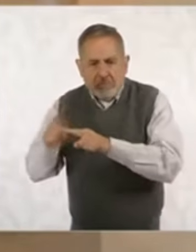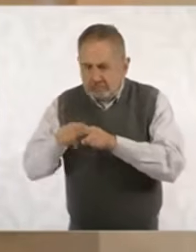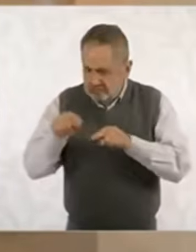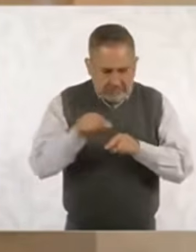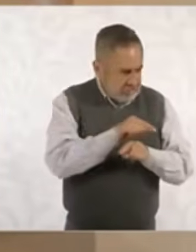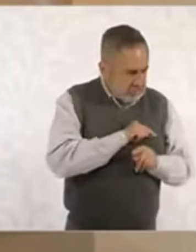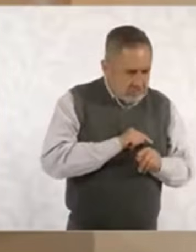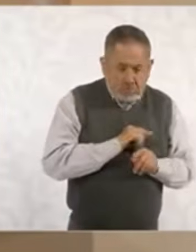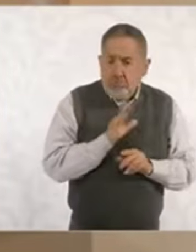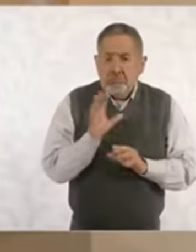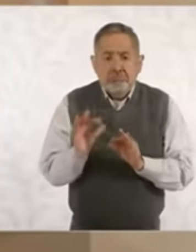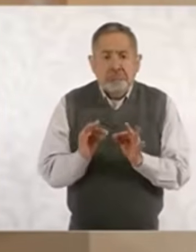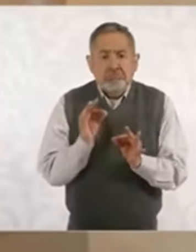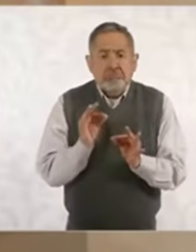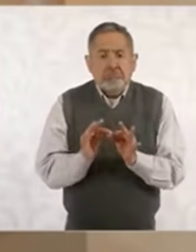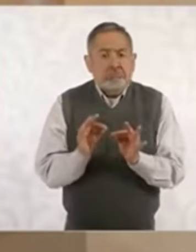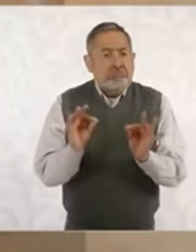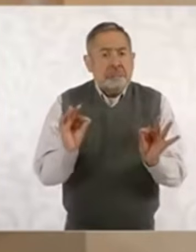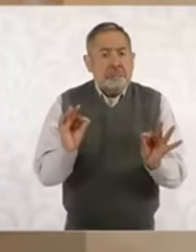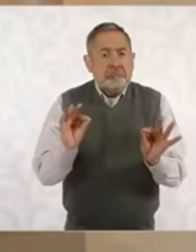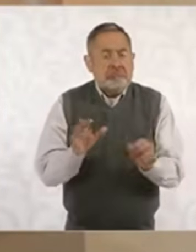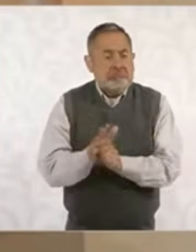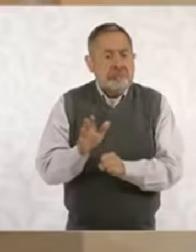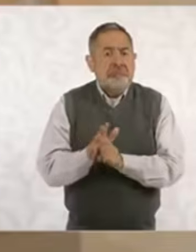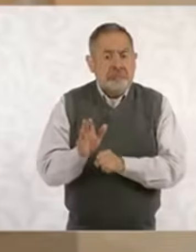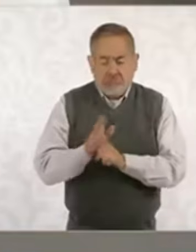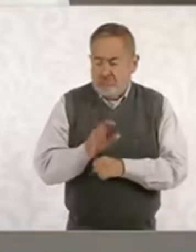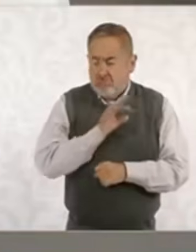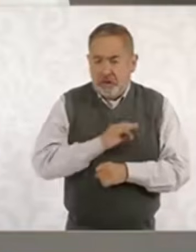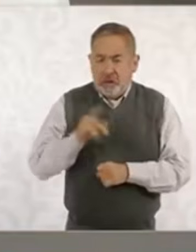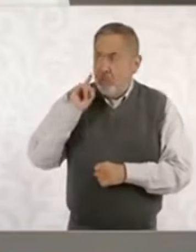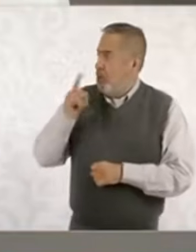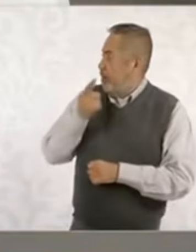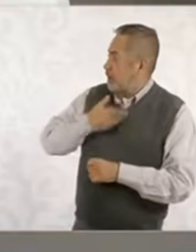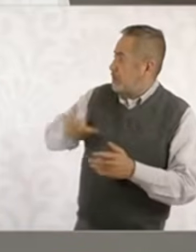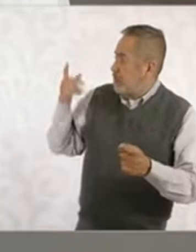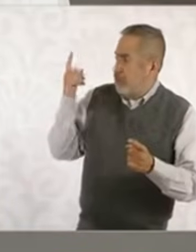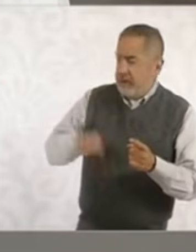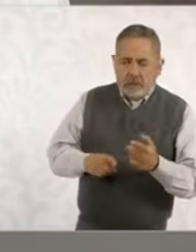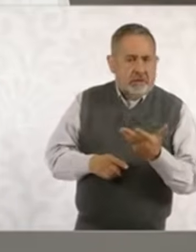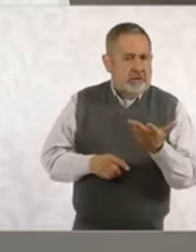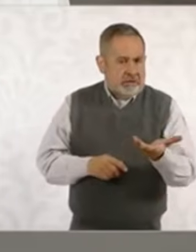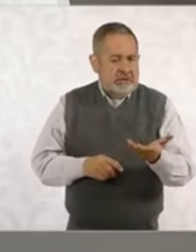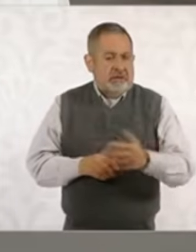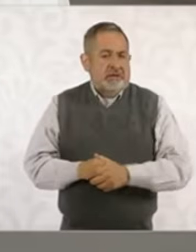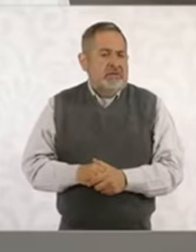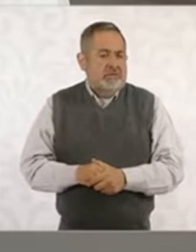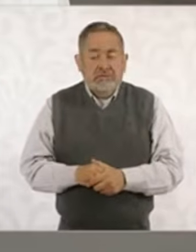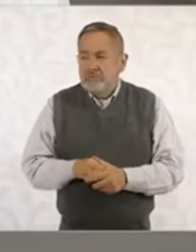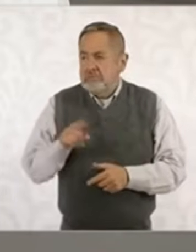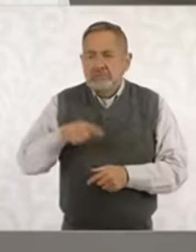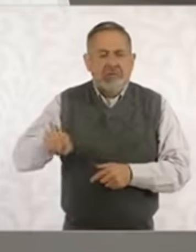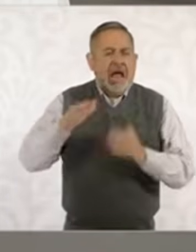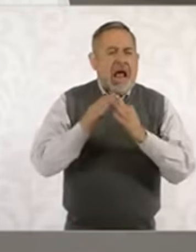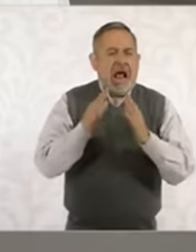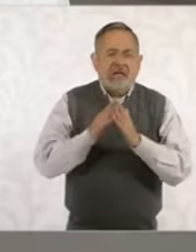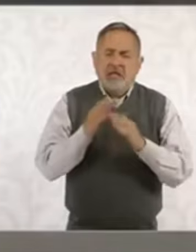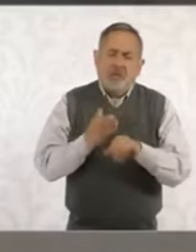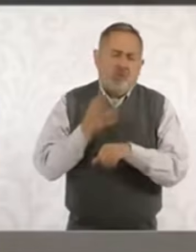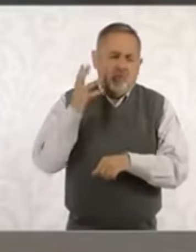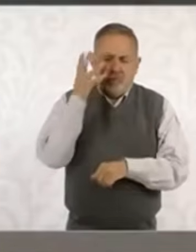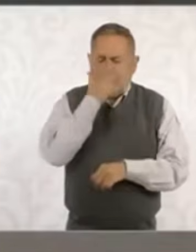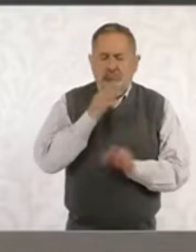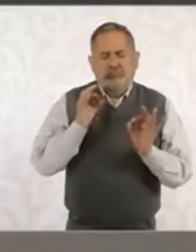cumple perfectamente con las indicaciones que nos dio la presidenta. Son casas muy